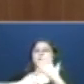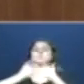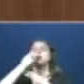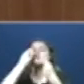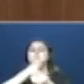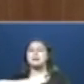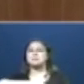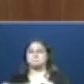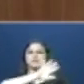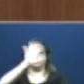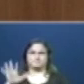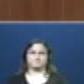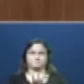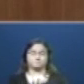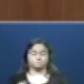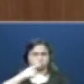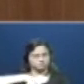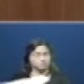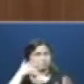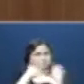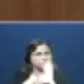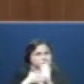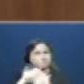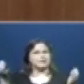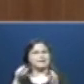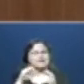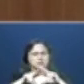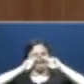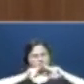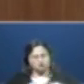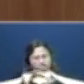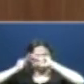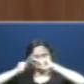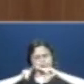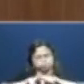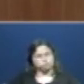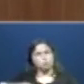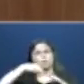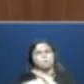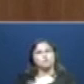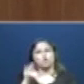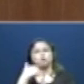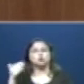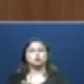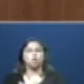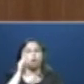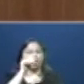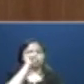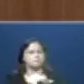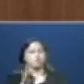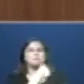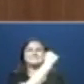volcándose contemplará una revisión en profundidad de los observatorios de y entidades